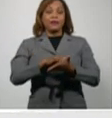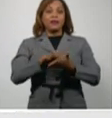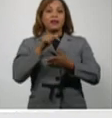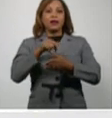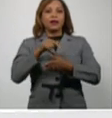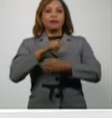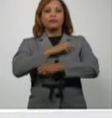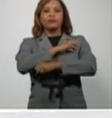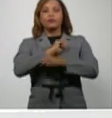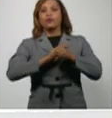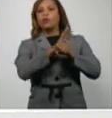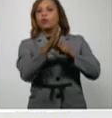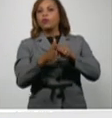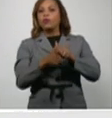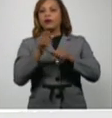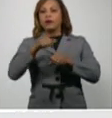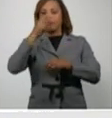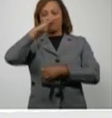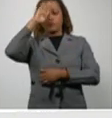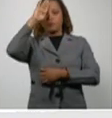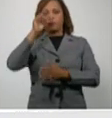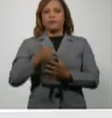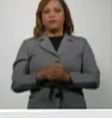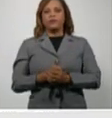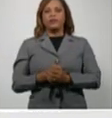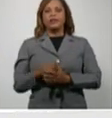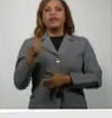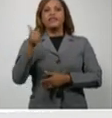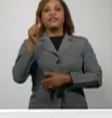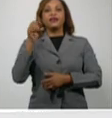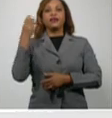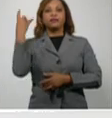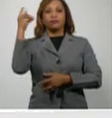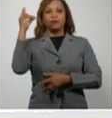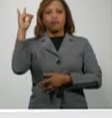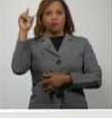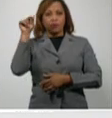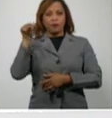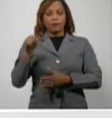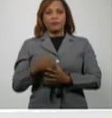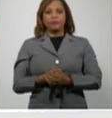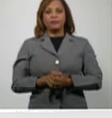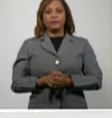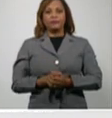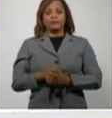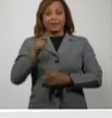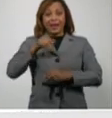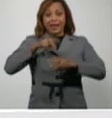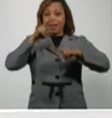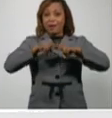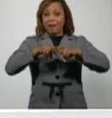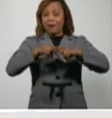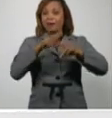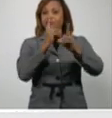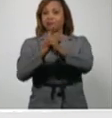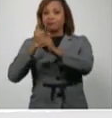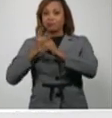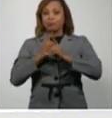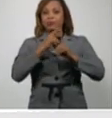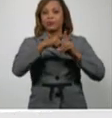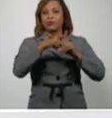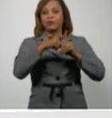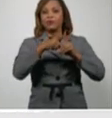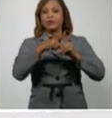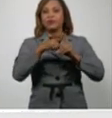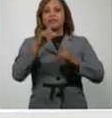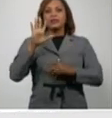país. 10 bolivianos aquí en La Habana, contactos de casos confirmados, 5